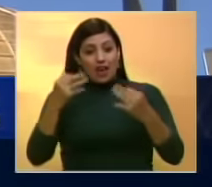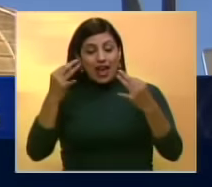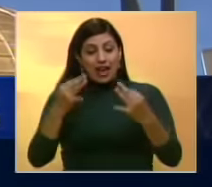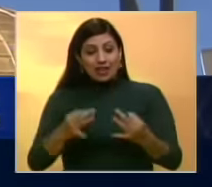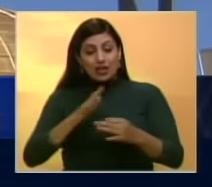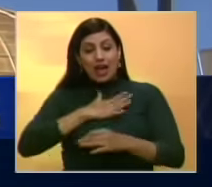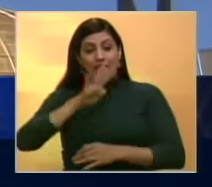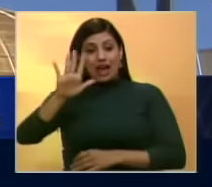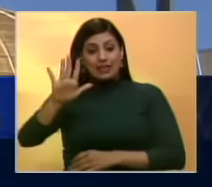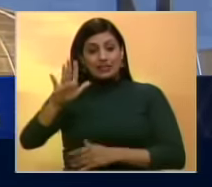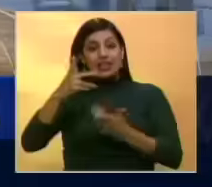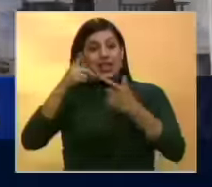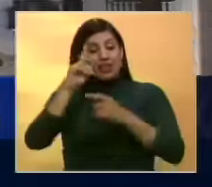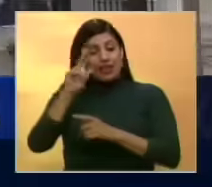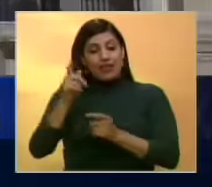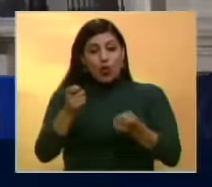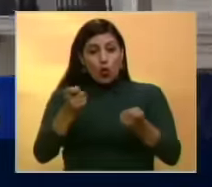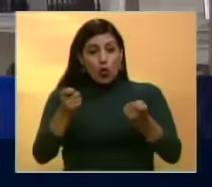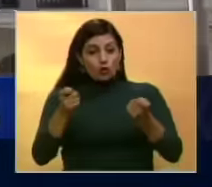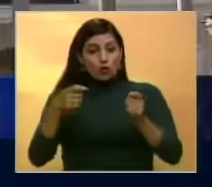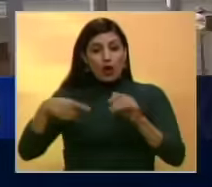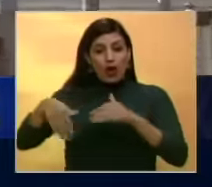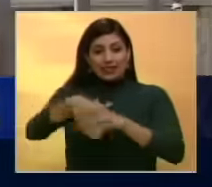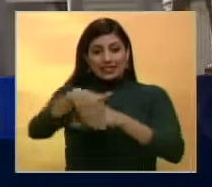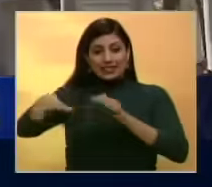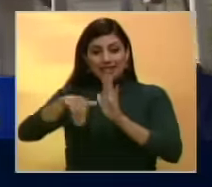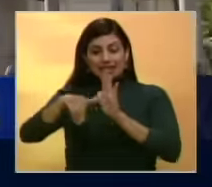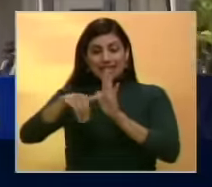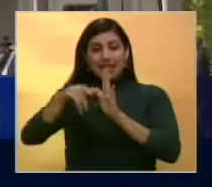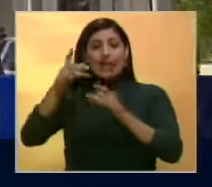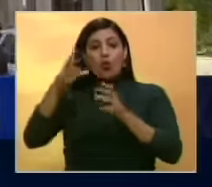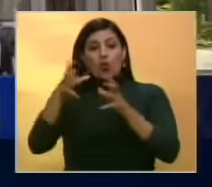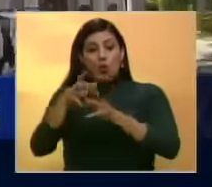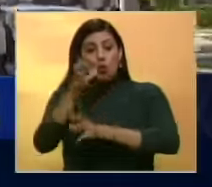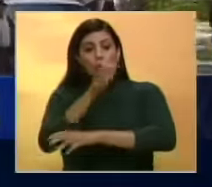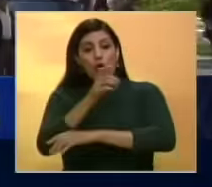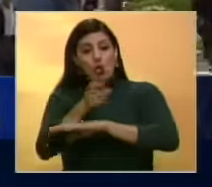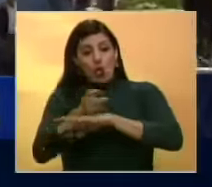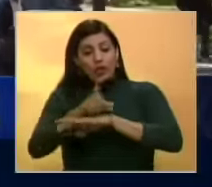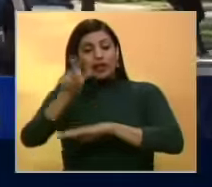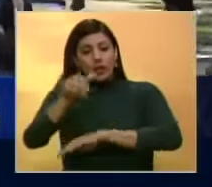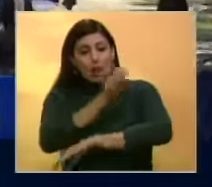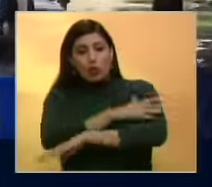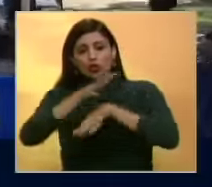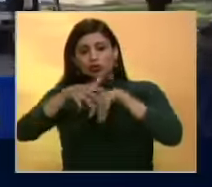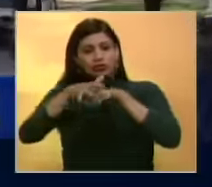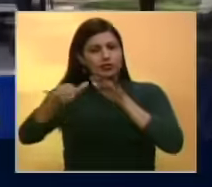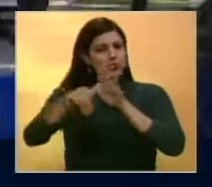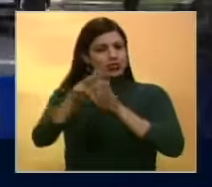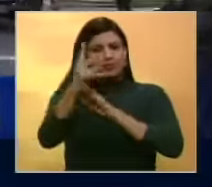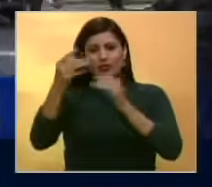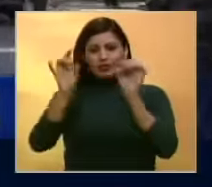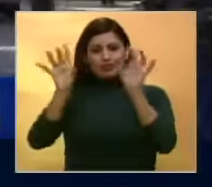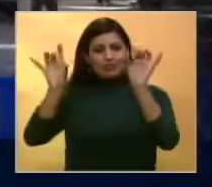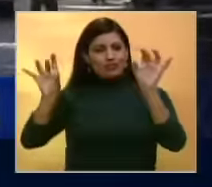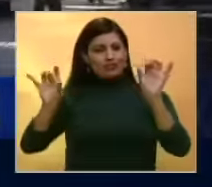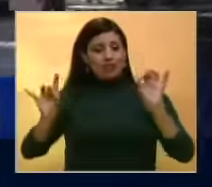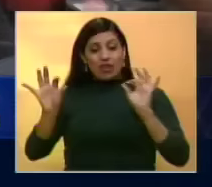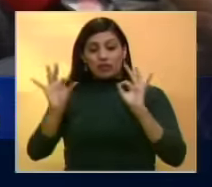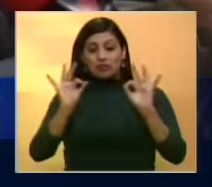solemnidad del acto se restringirá el acceso de los simpatizantes oficialistas y opositores a las tribunas del hemiciclo